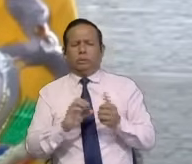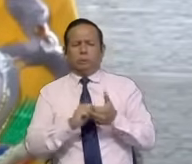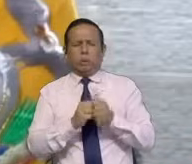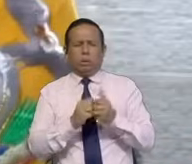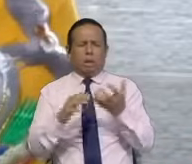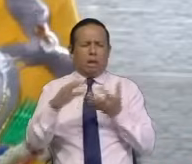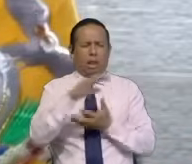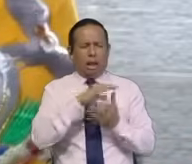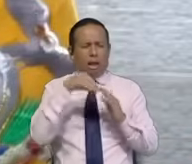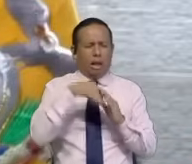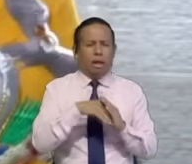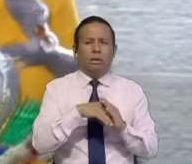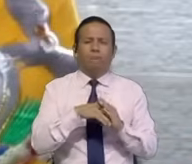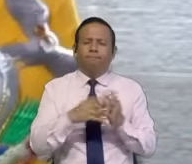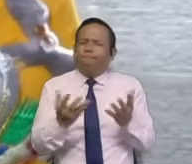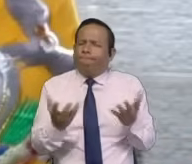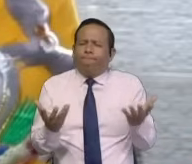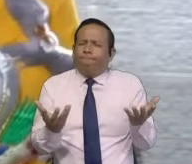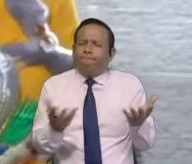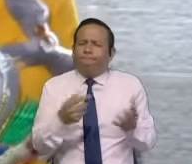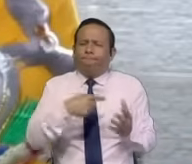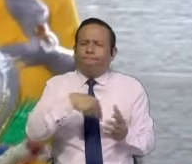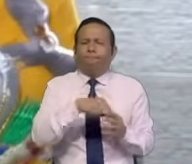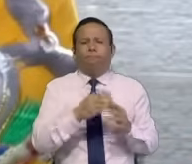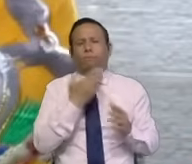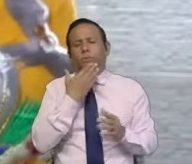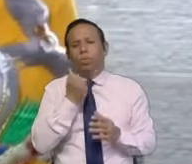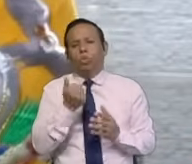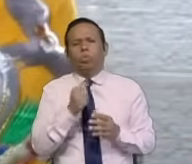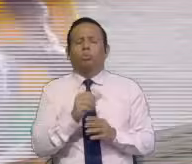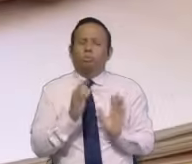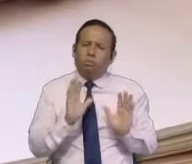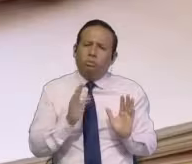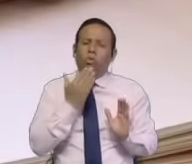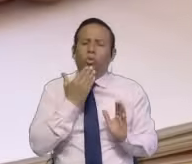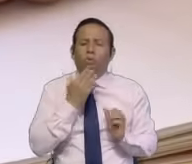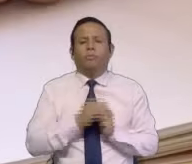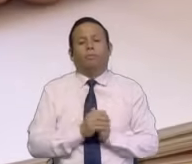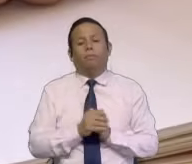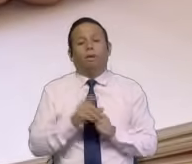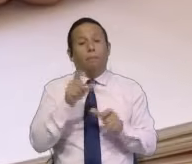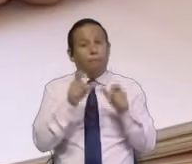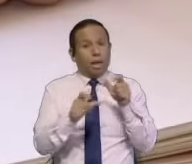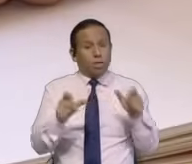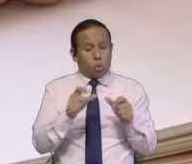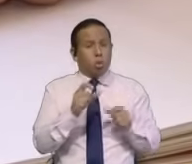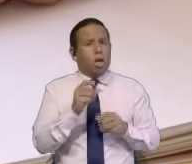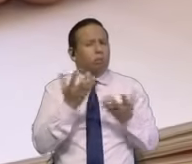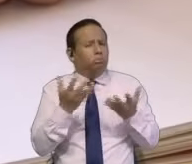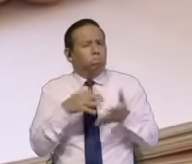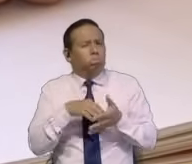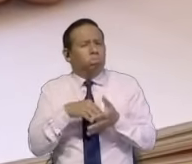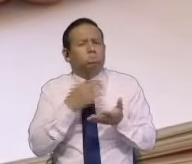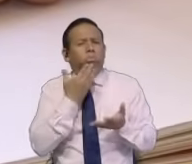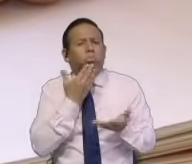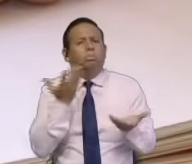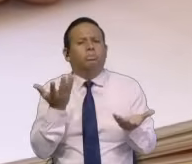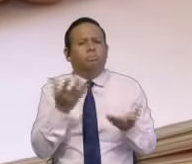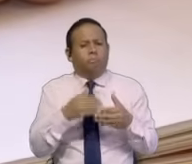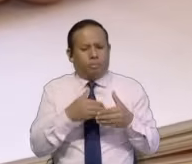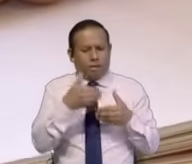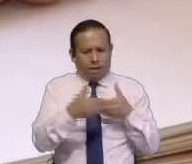escenarios innecesarios en muchos casos y pues necesarios en otros. Quienes pasan y quienes no dependerá de una